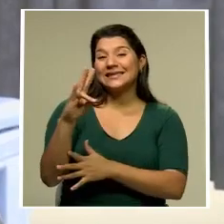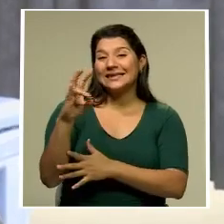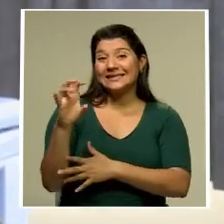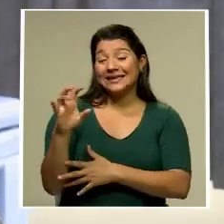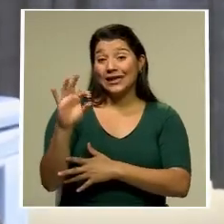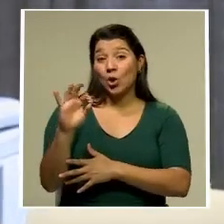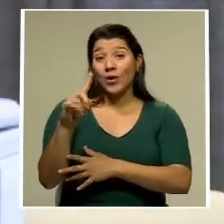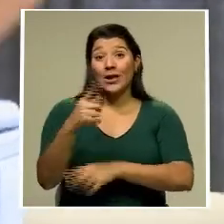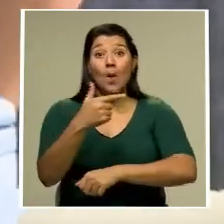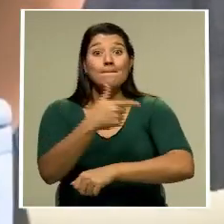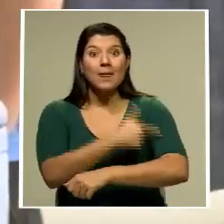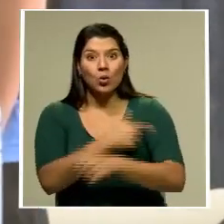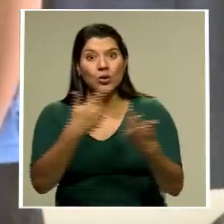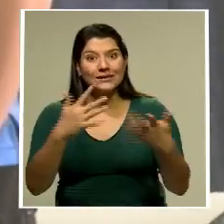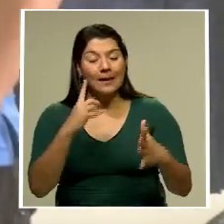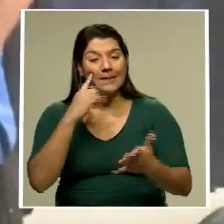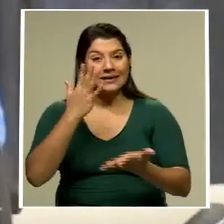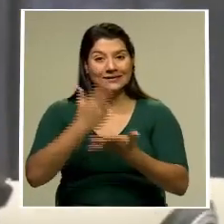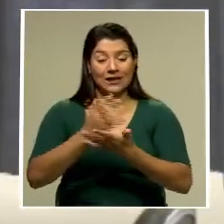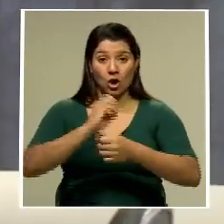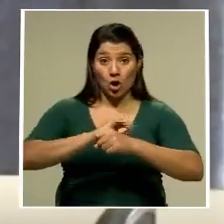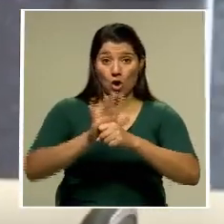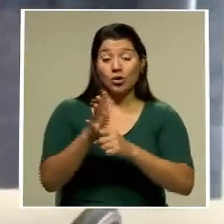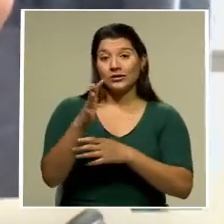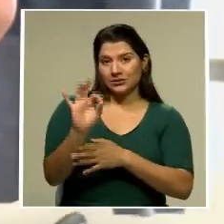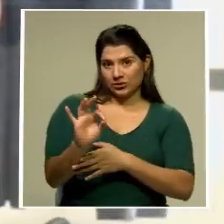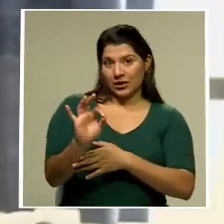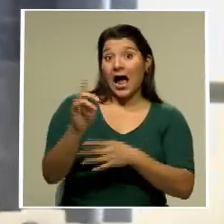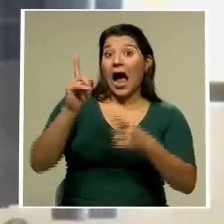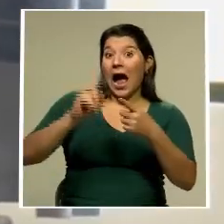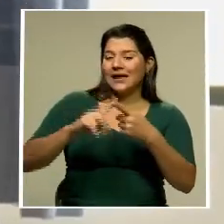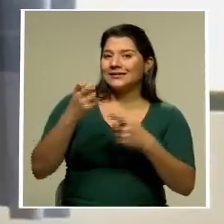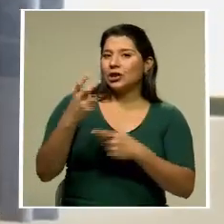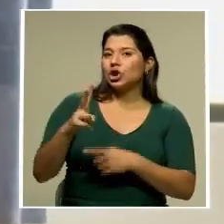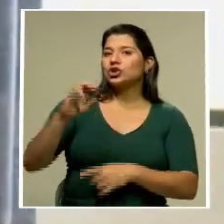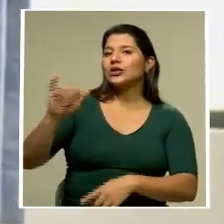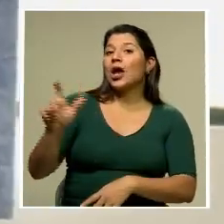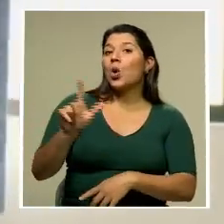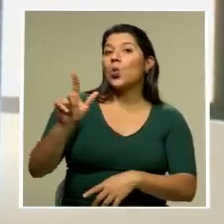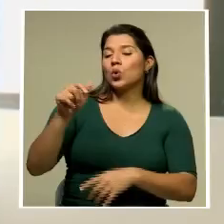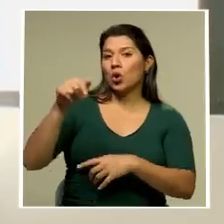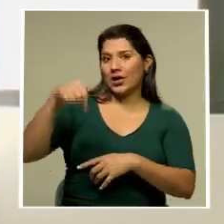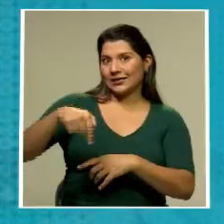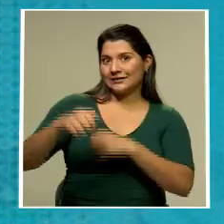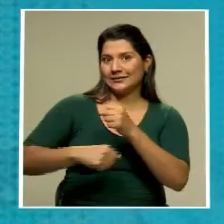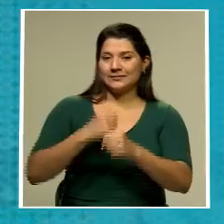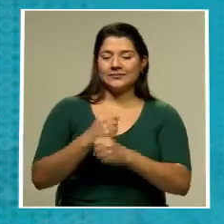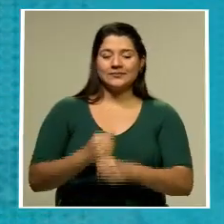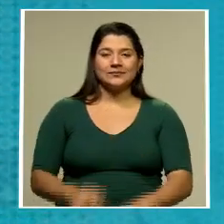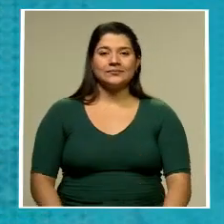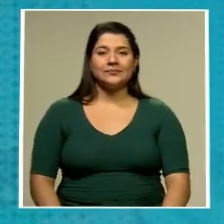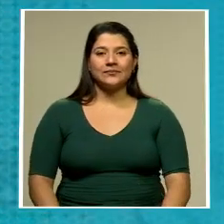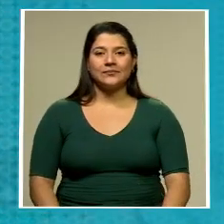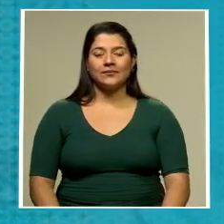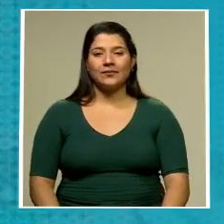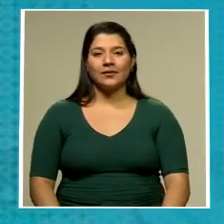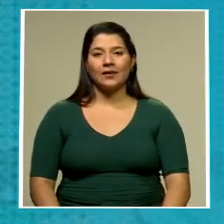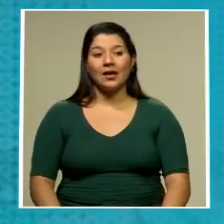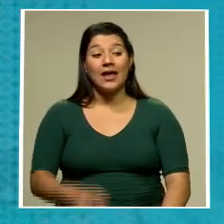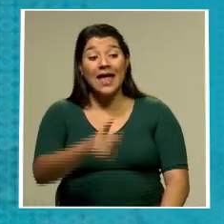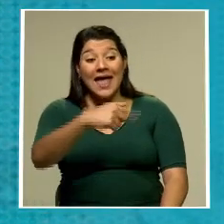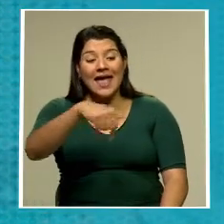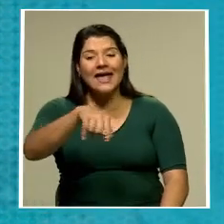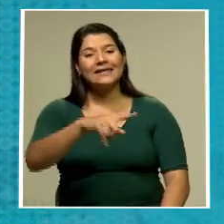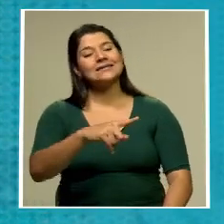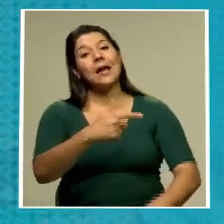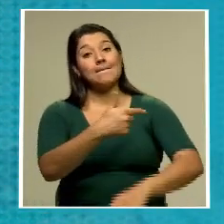2.606.791 dosis de la vacuna contra COVID-19 con corte el 12 de julio del 2021. De estas vacunas